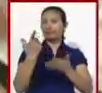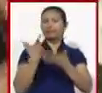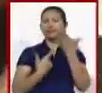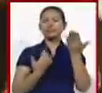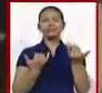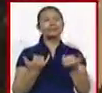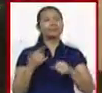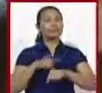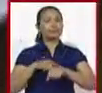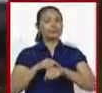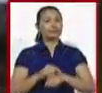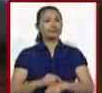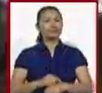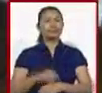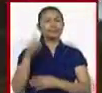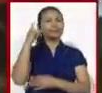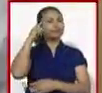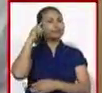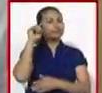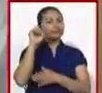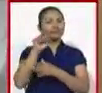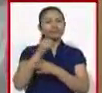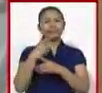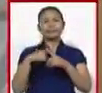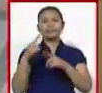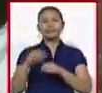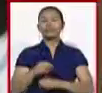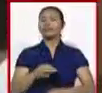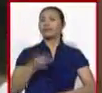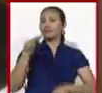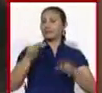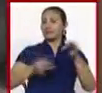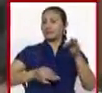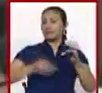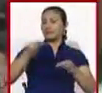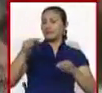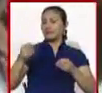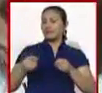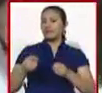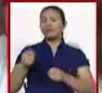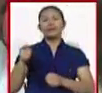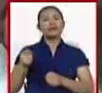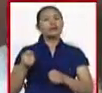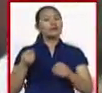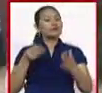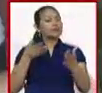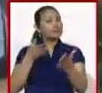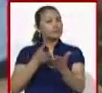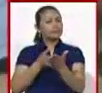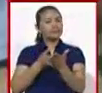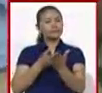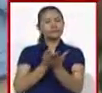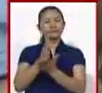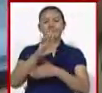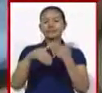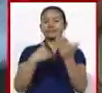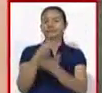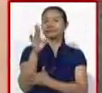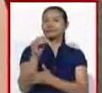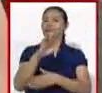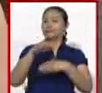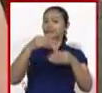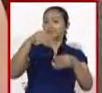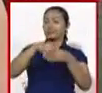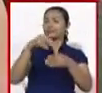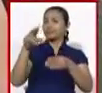que está sucediendo en este momento es una manipulación de la justicia a través del Tribunal Constitucional y se pretende vulnerar el derecho de todos los bolivianos. Mire, todos